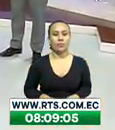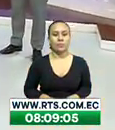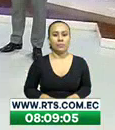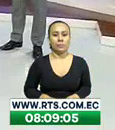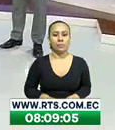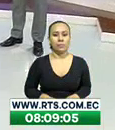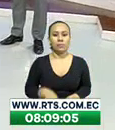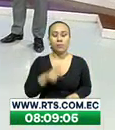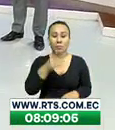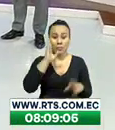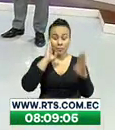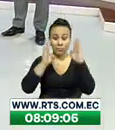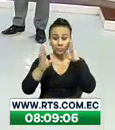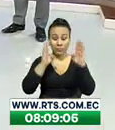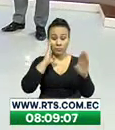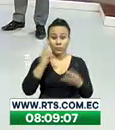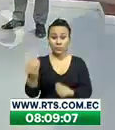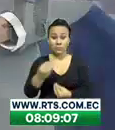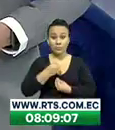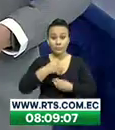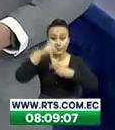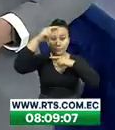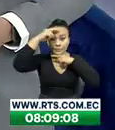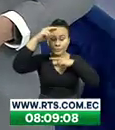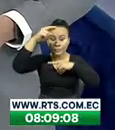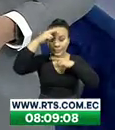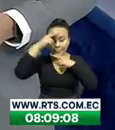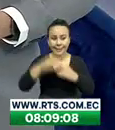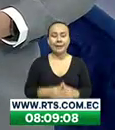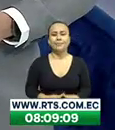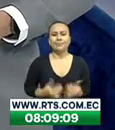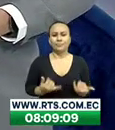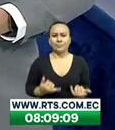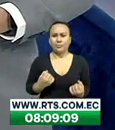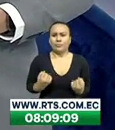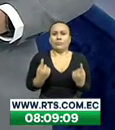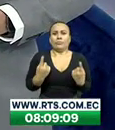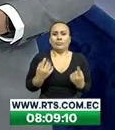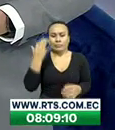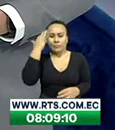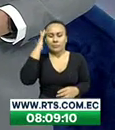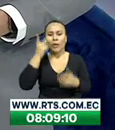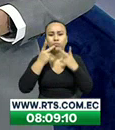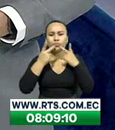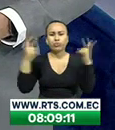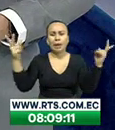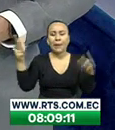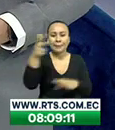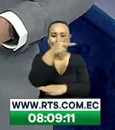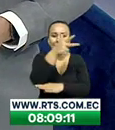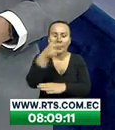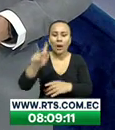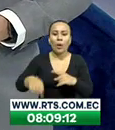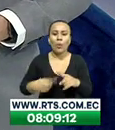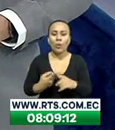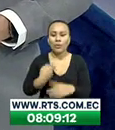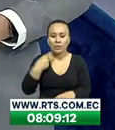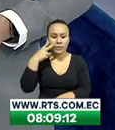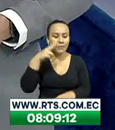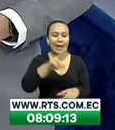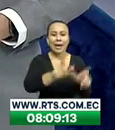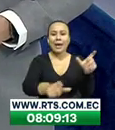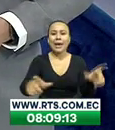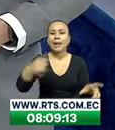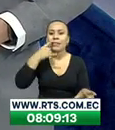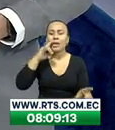Y presten mucha atención a la siguiente nota. Existe polémica luego de la difusión de un video que muestra a varios niños